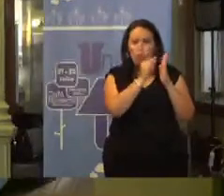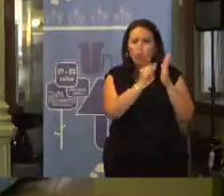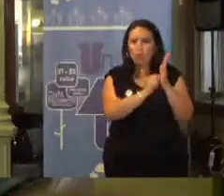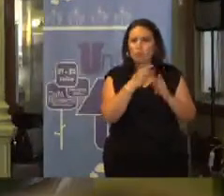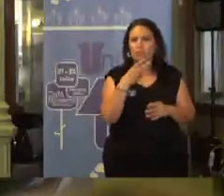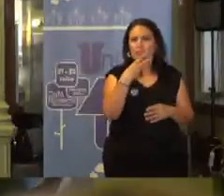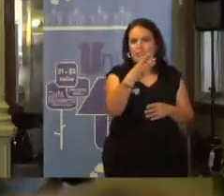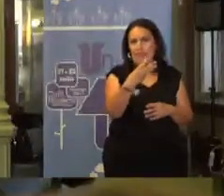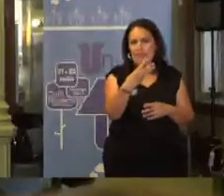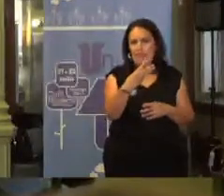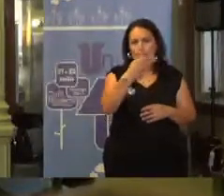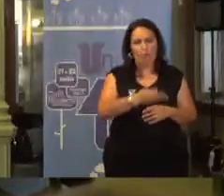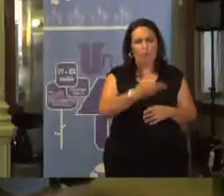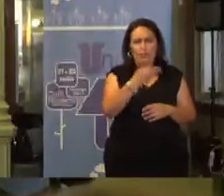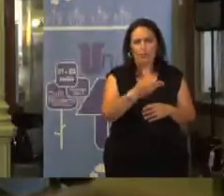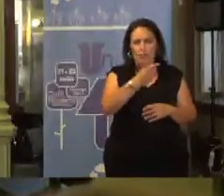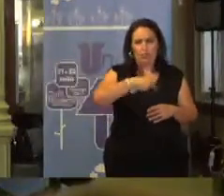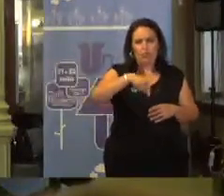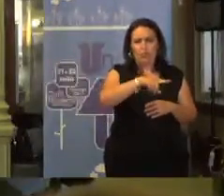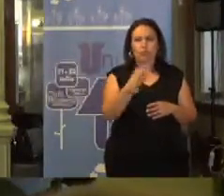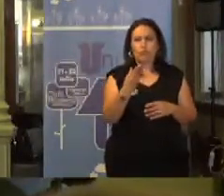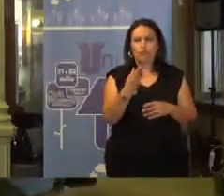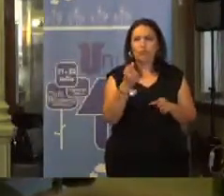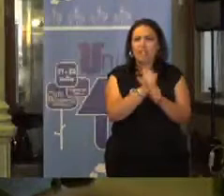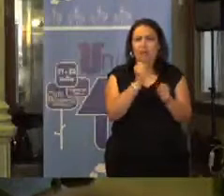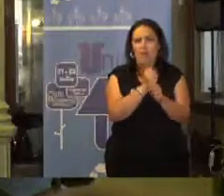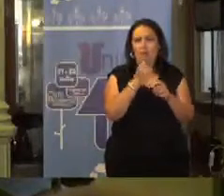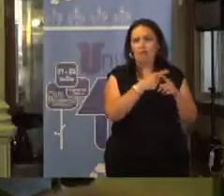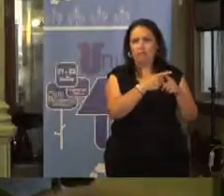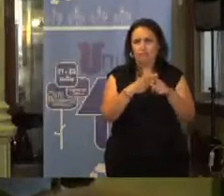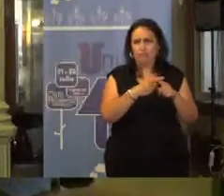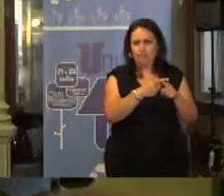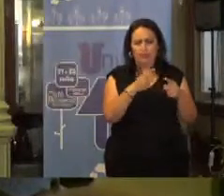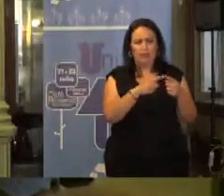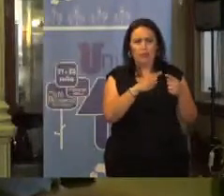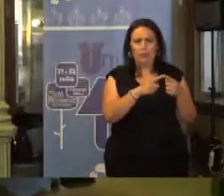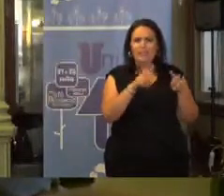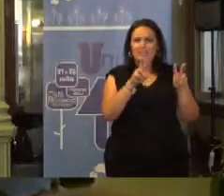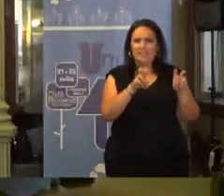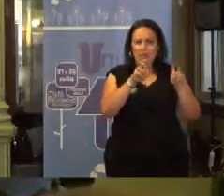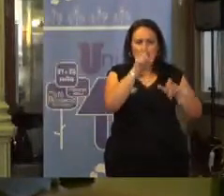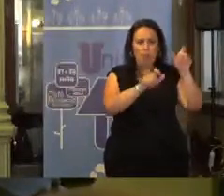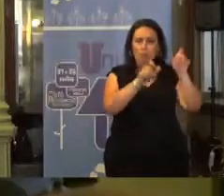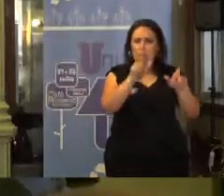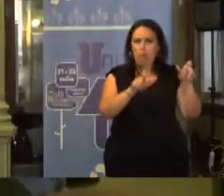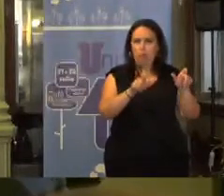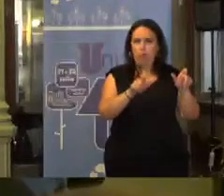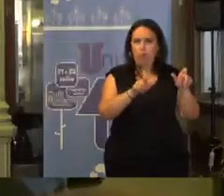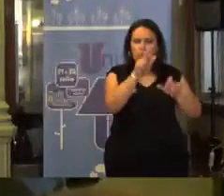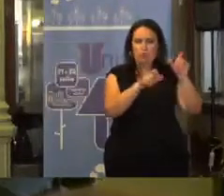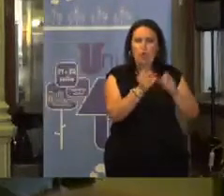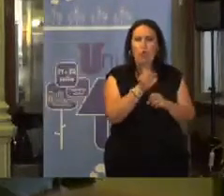teríamos que traballar conxuntamente. A demografía. Si non hai